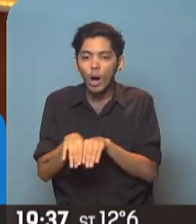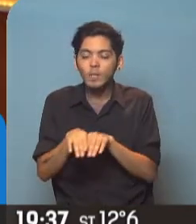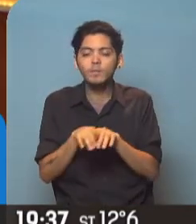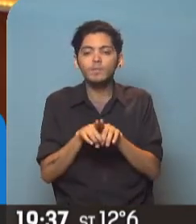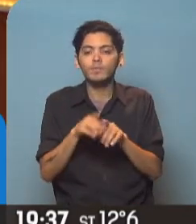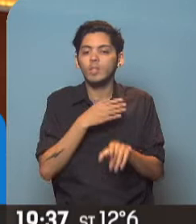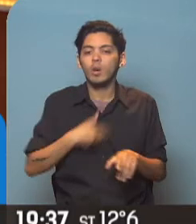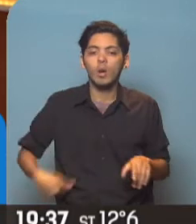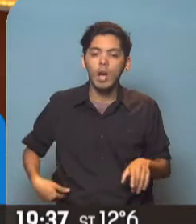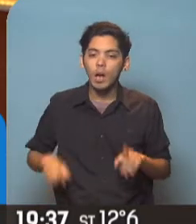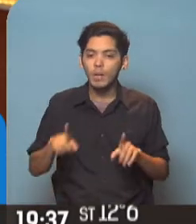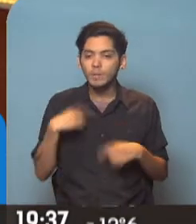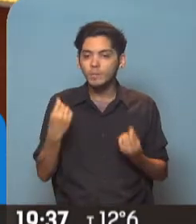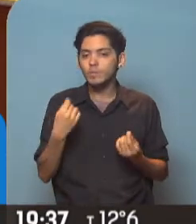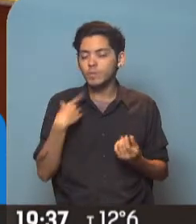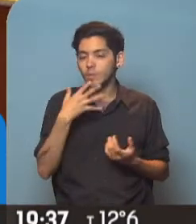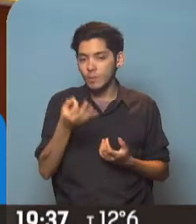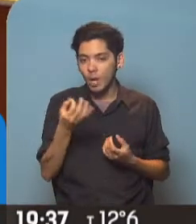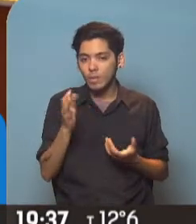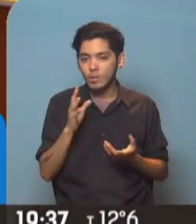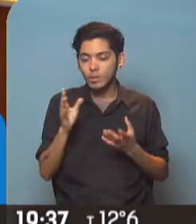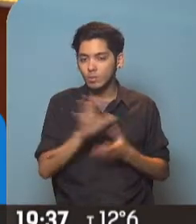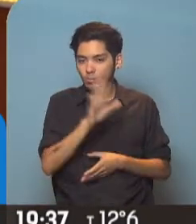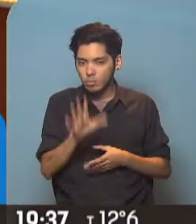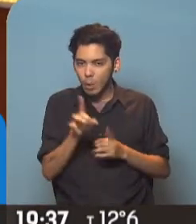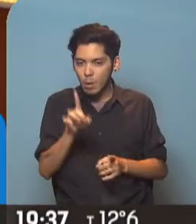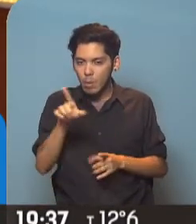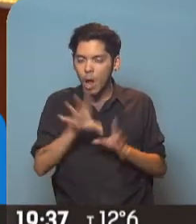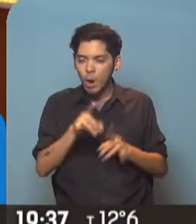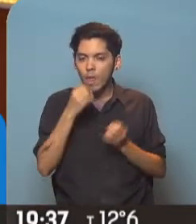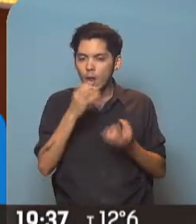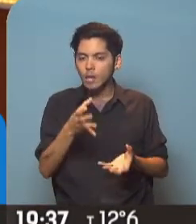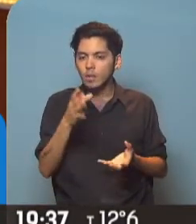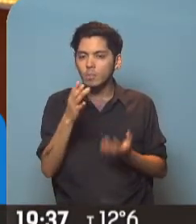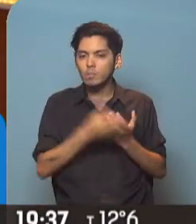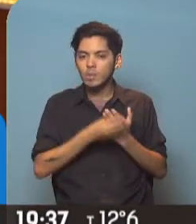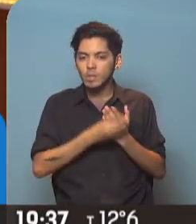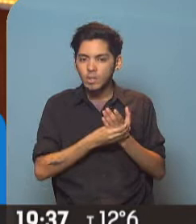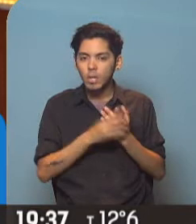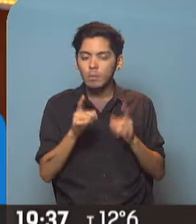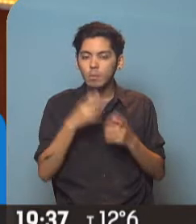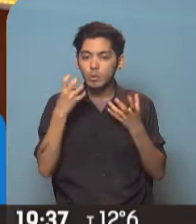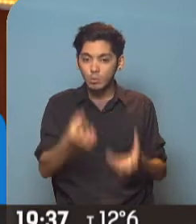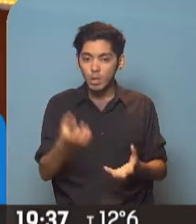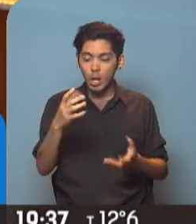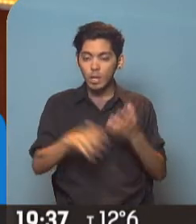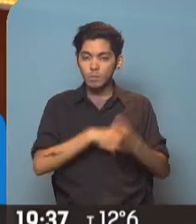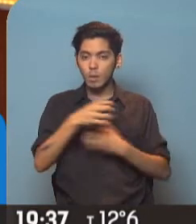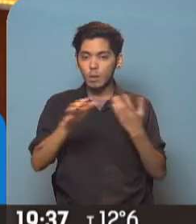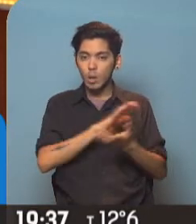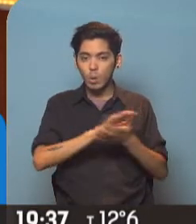que en realidad lo que sospechamos ahí porque por algunas declaraciones que ha hecho el ministro está cargado subsidio a las empresas para que dar nuevas